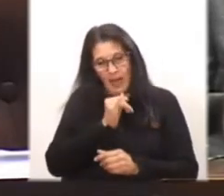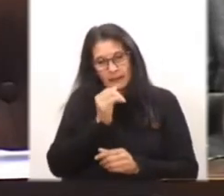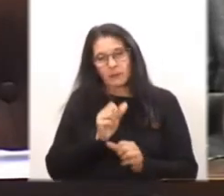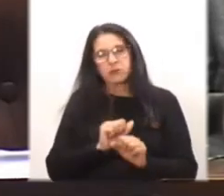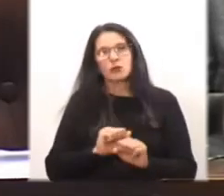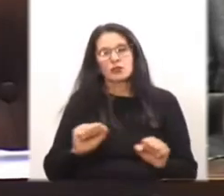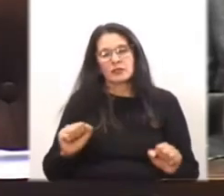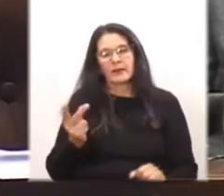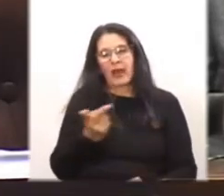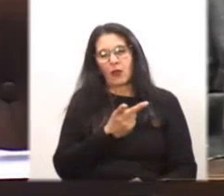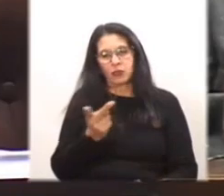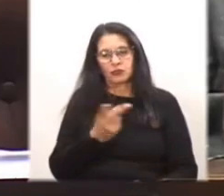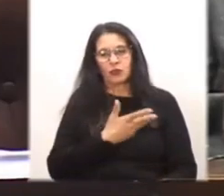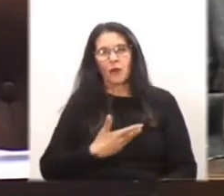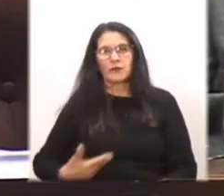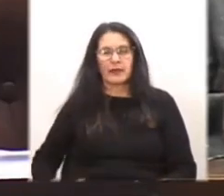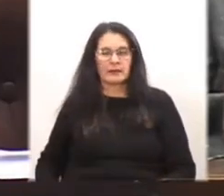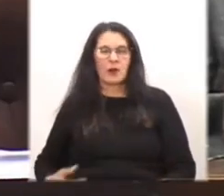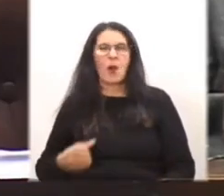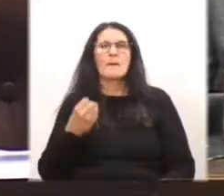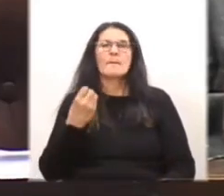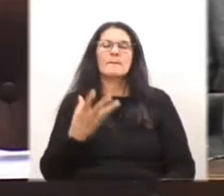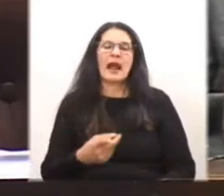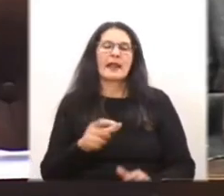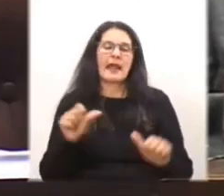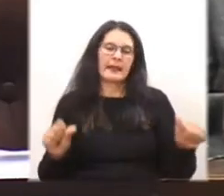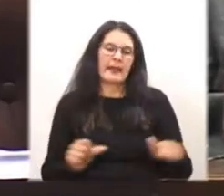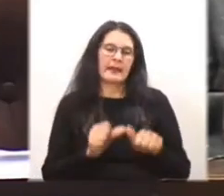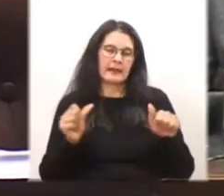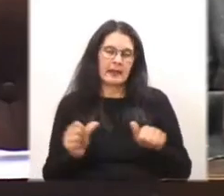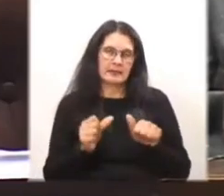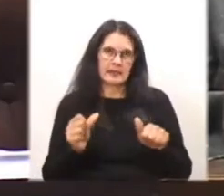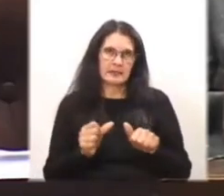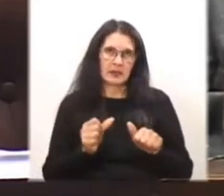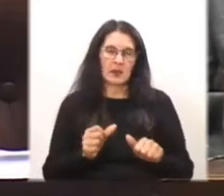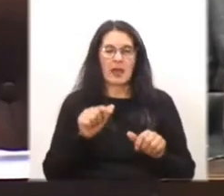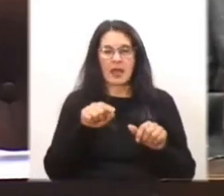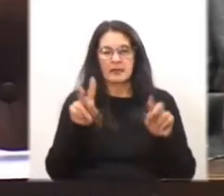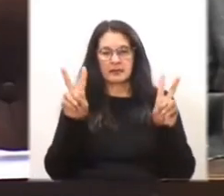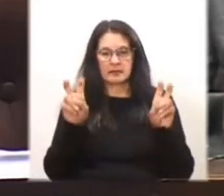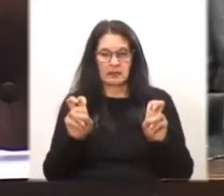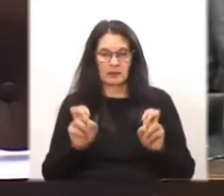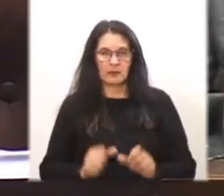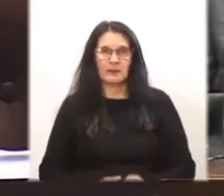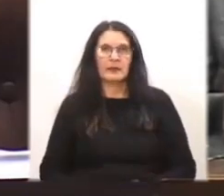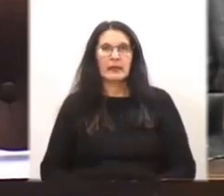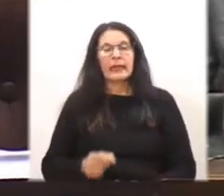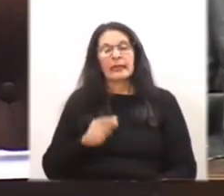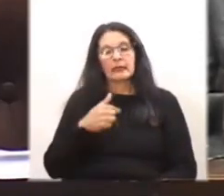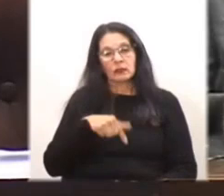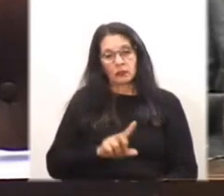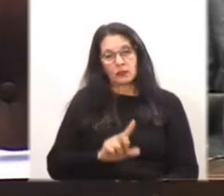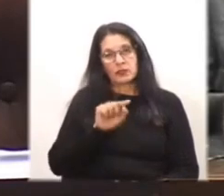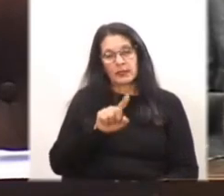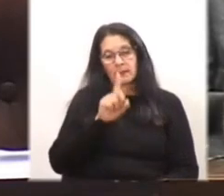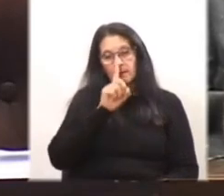ambos gobiernos para los efectos de su realización. Y ahí cierro comillas. Es entonces que en el